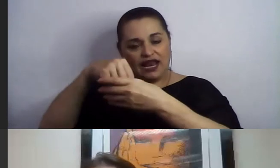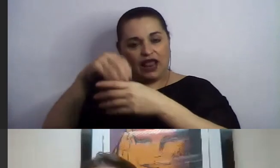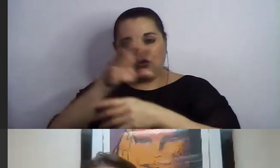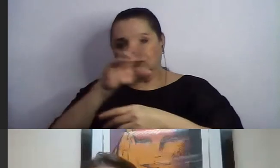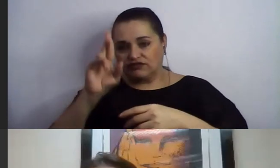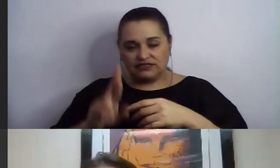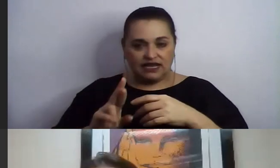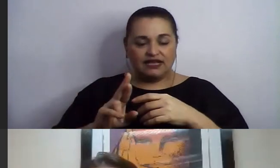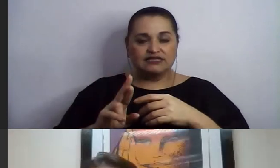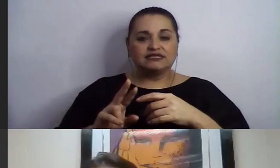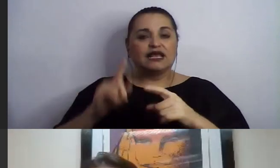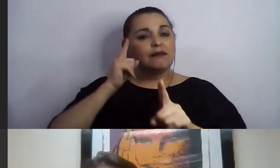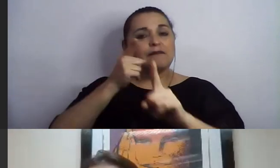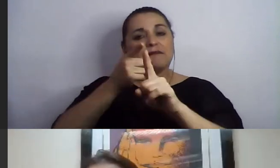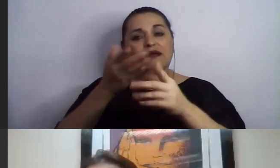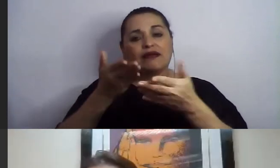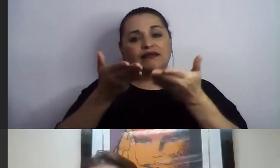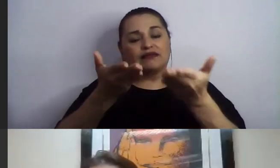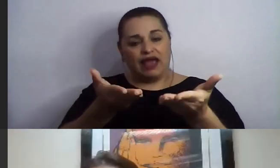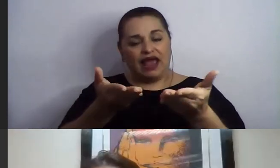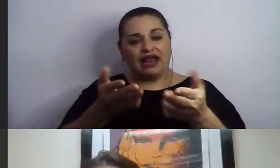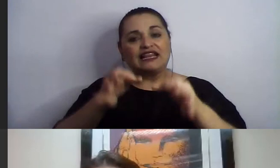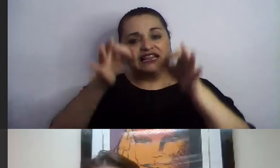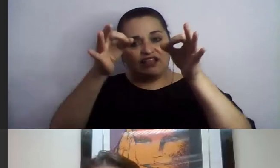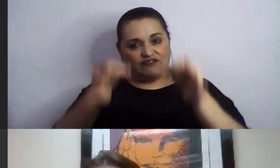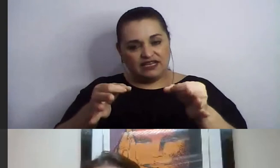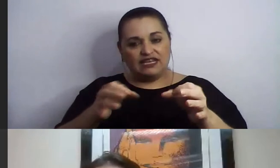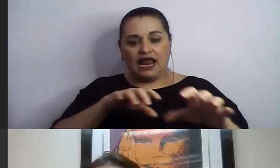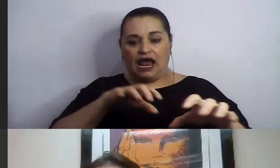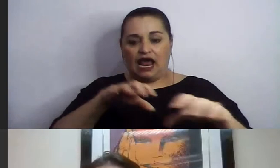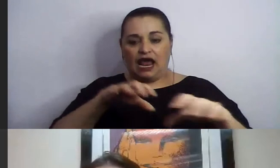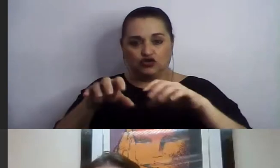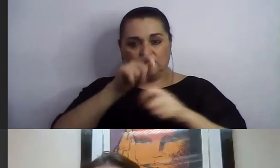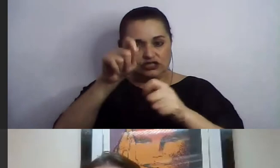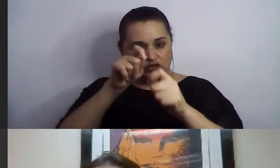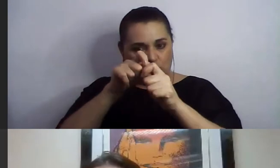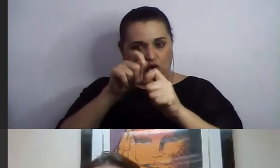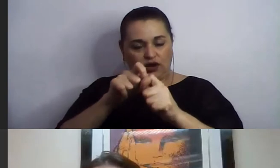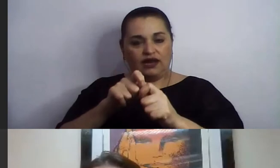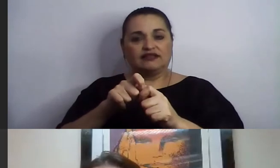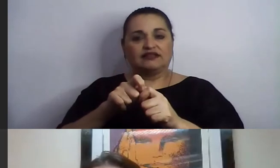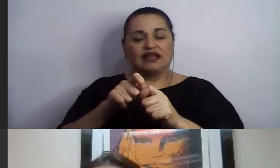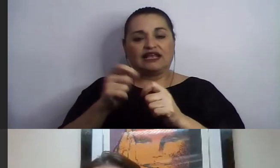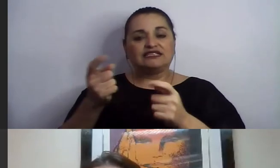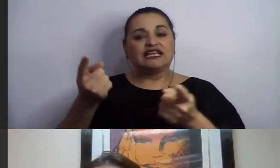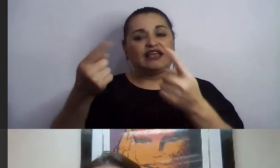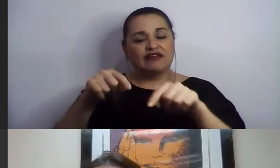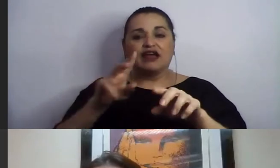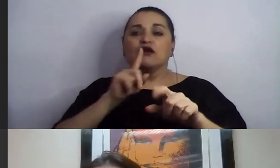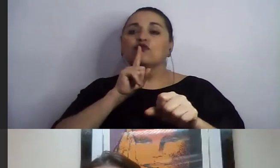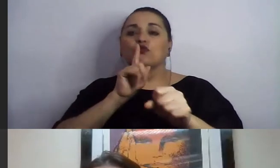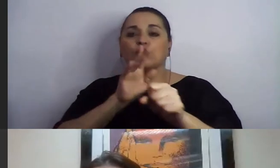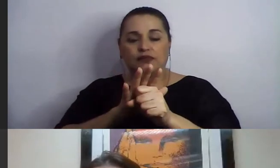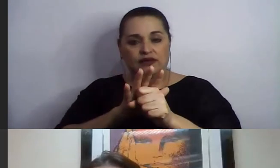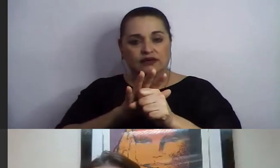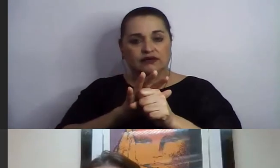para dar y definir acciones concretas que vengan a cumplir con